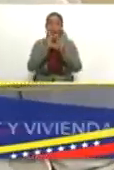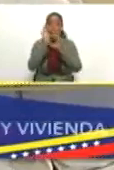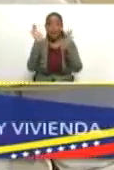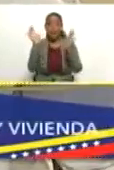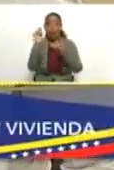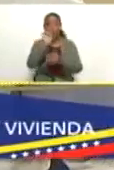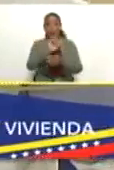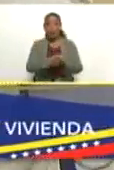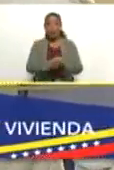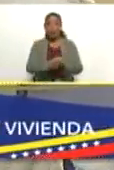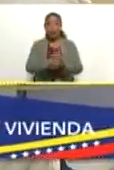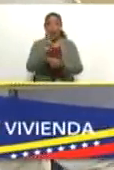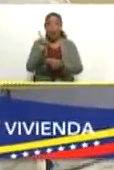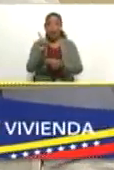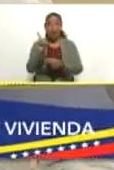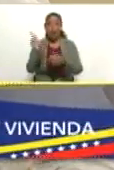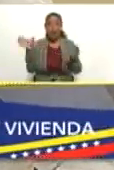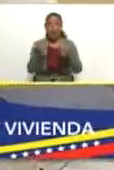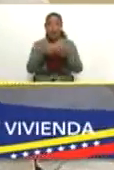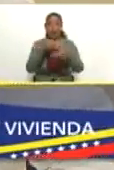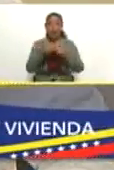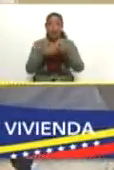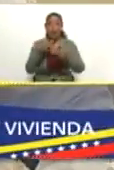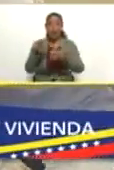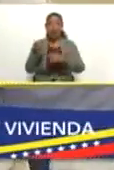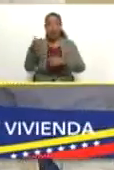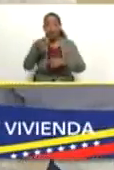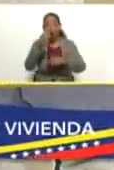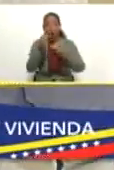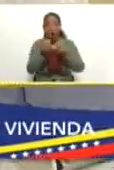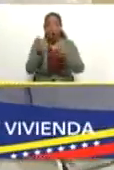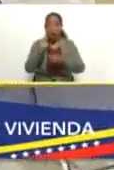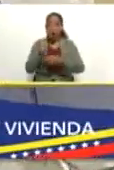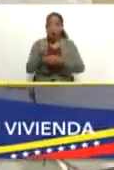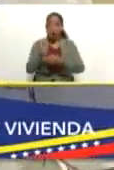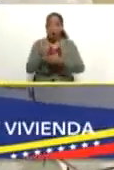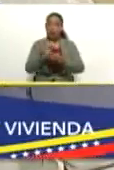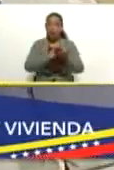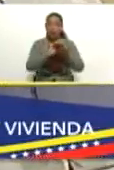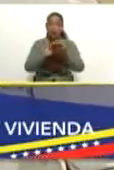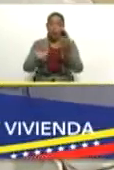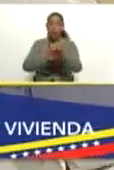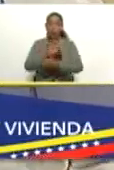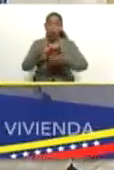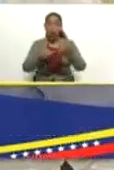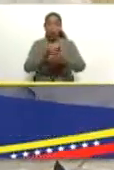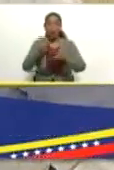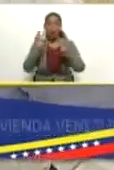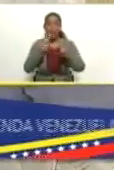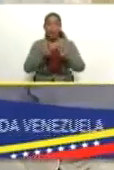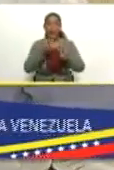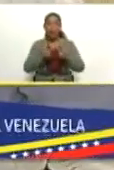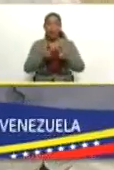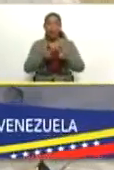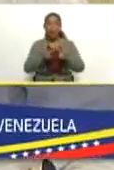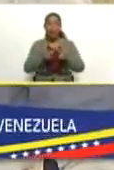el financiamiento para solucionar el problema de la vivienda. Estuvo el Departamento de ONU Hábitat.